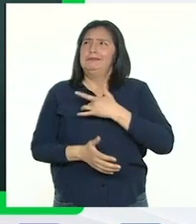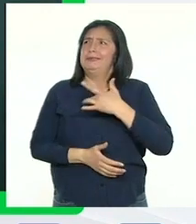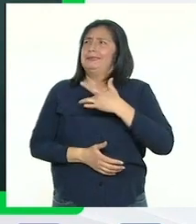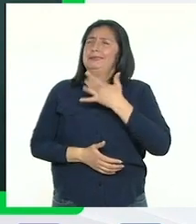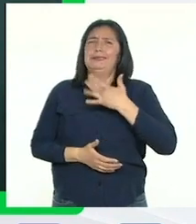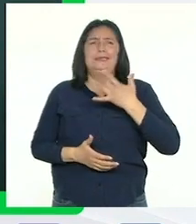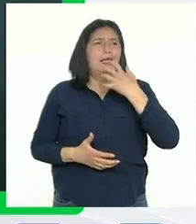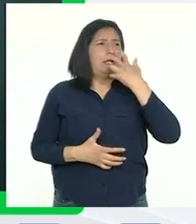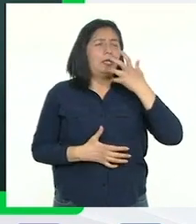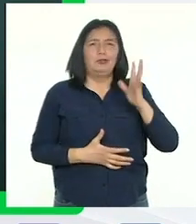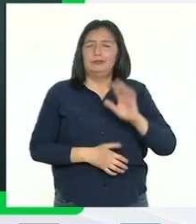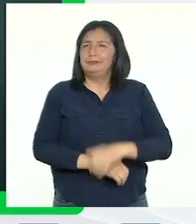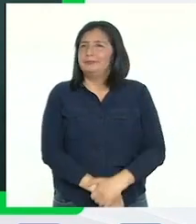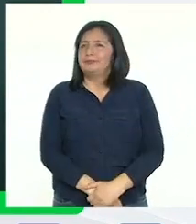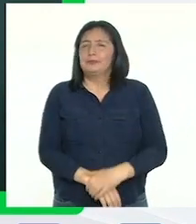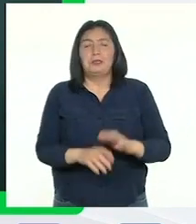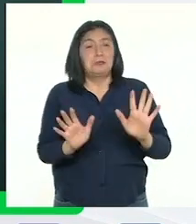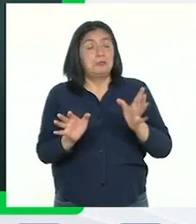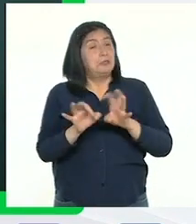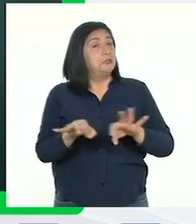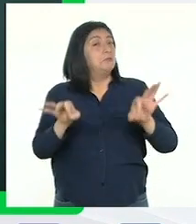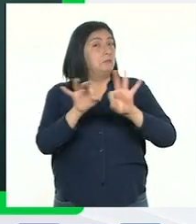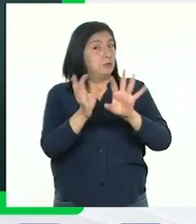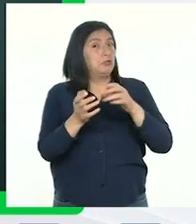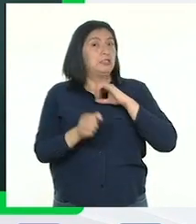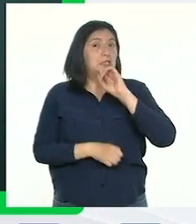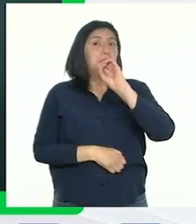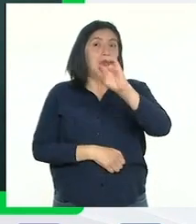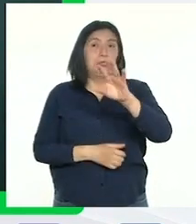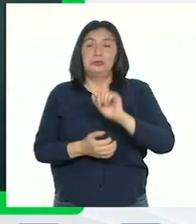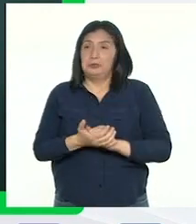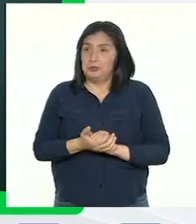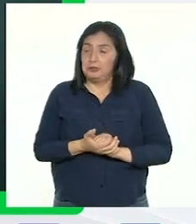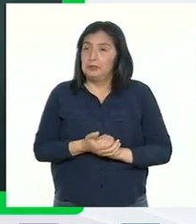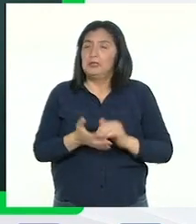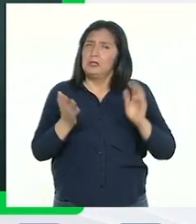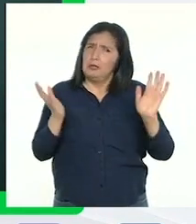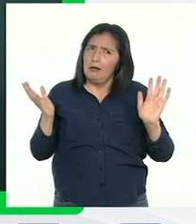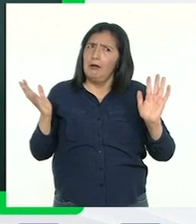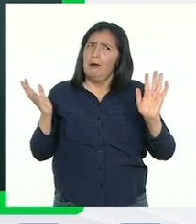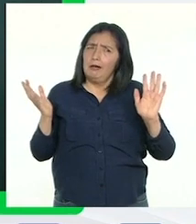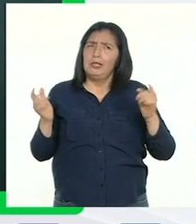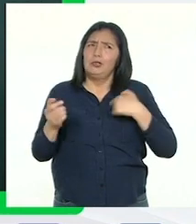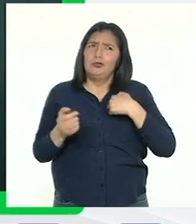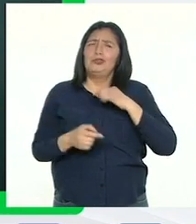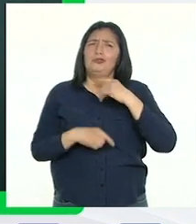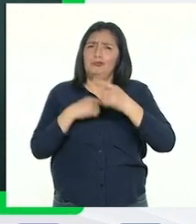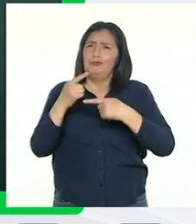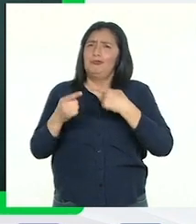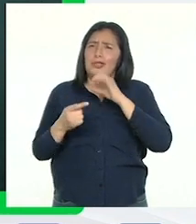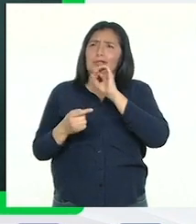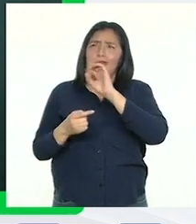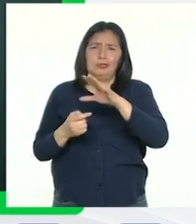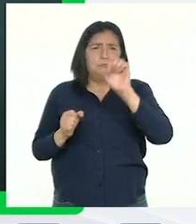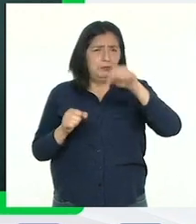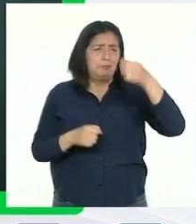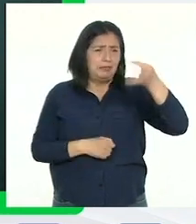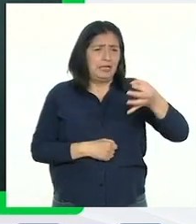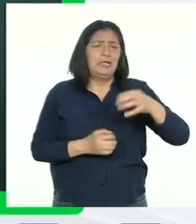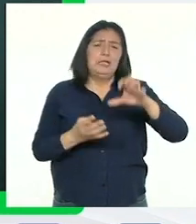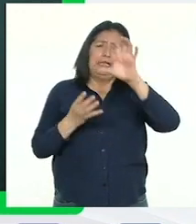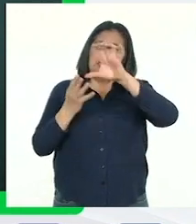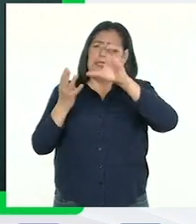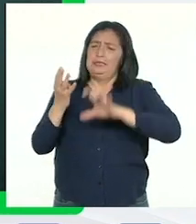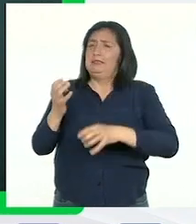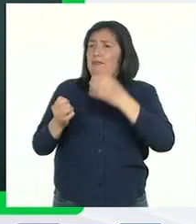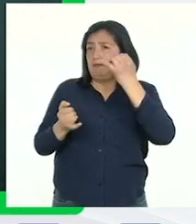calor. Es importante mencionar que, a pesar de que lo que acabo de mencionar sea cierto, ¿no?, las